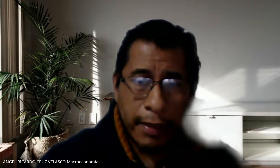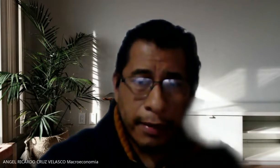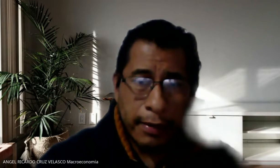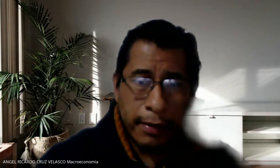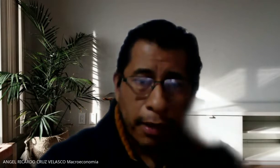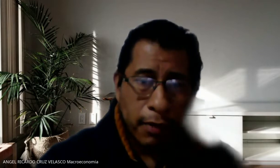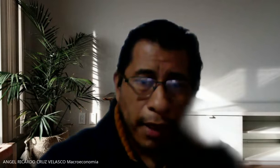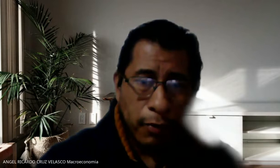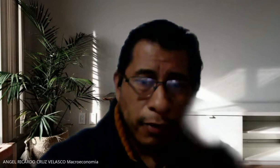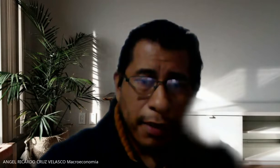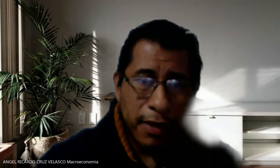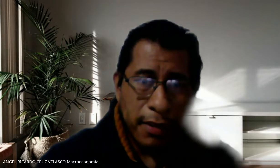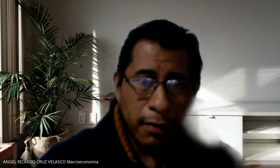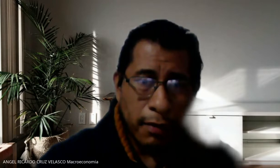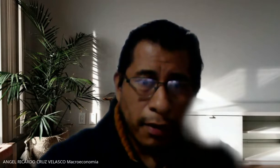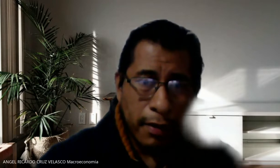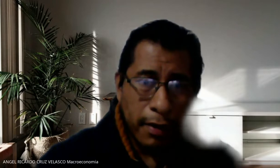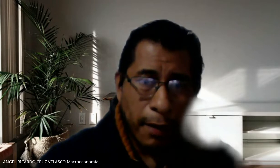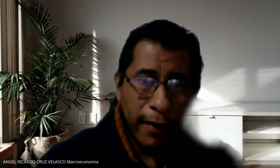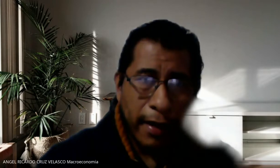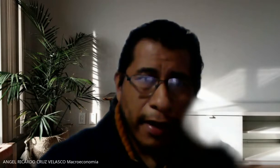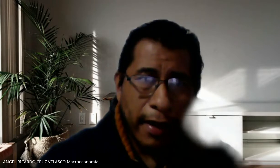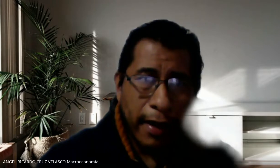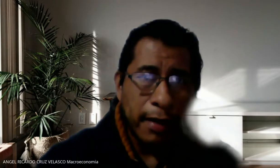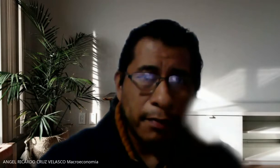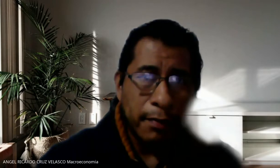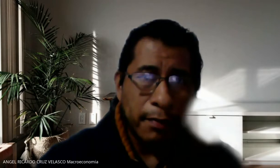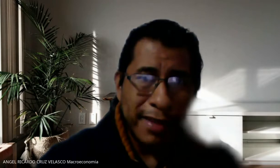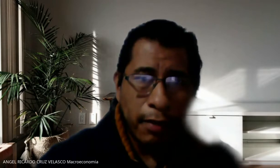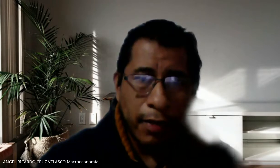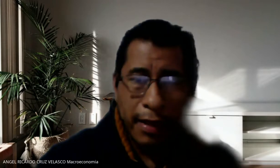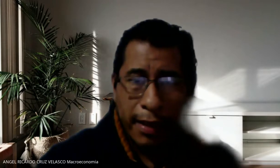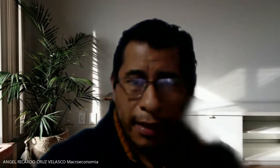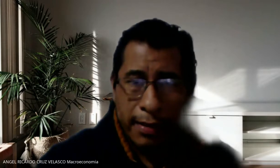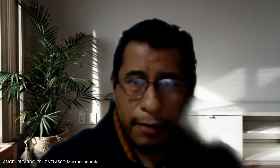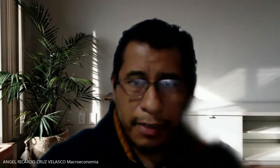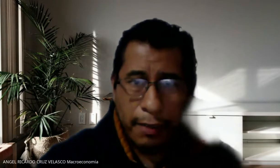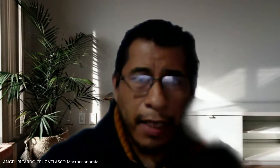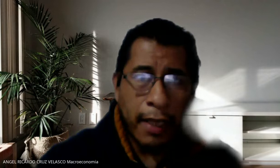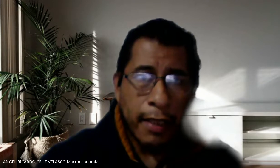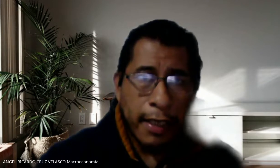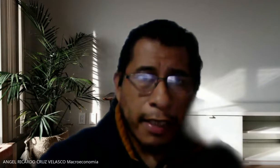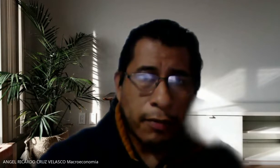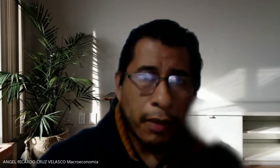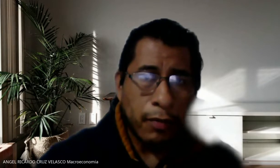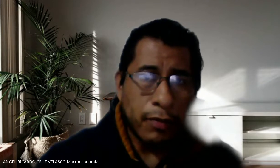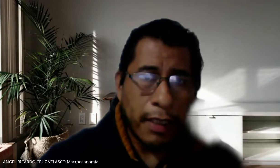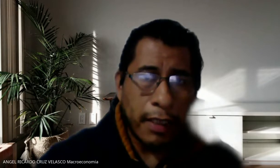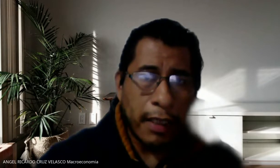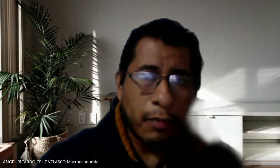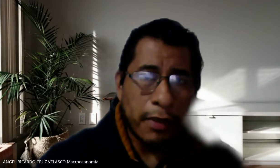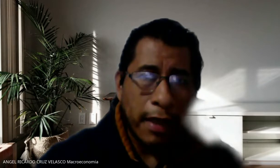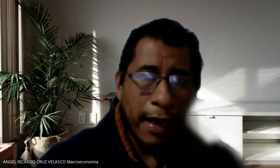importante que nosotros tengamos esa visión de aprender a administrar con inteligencia, con sabiduría, esos recursos